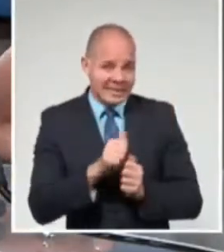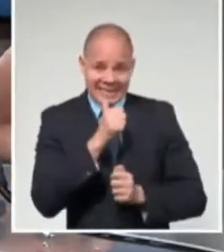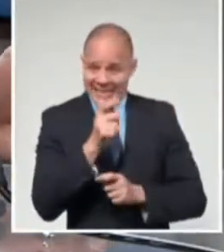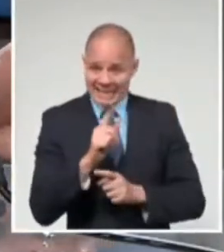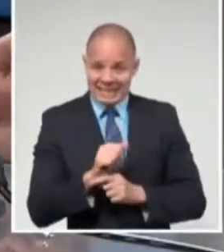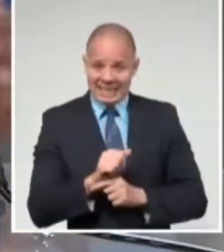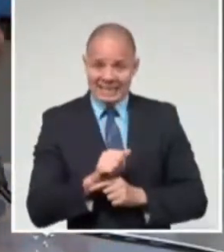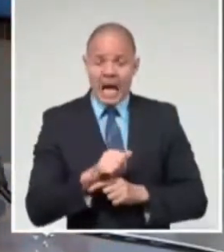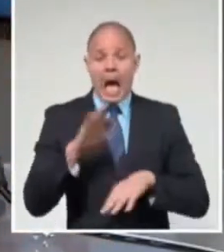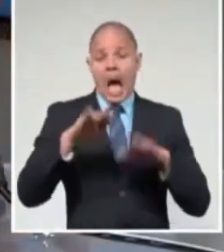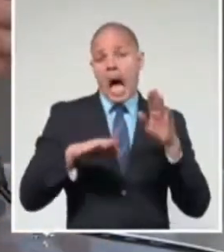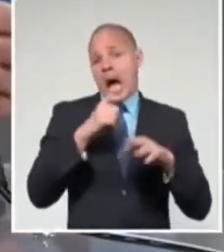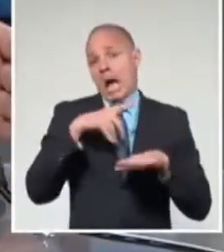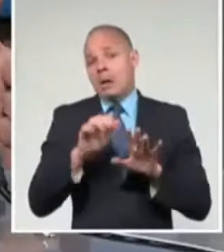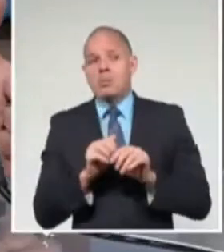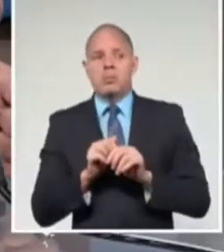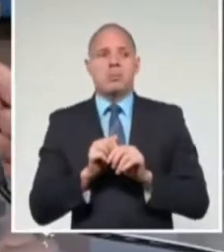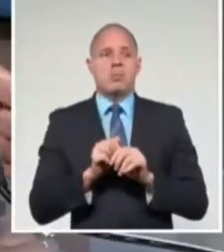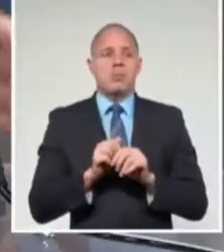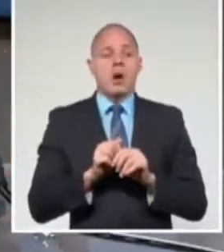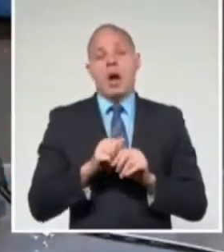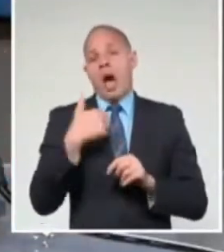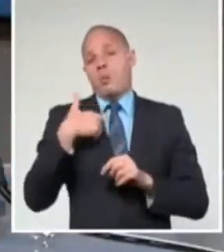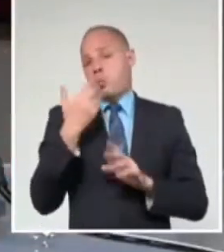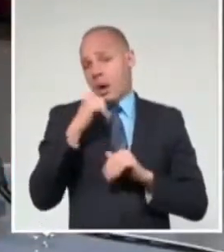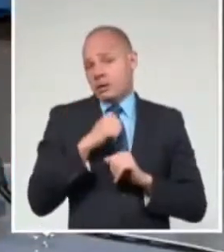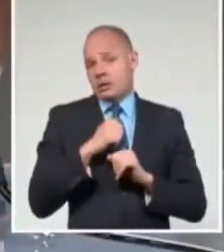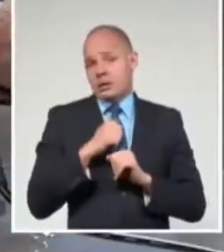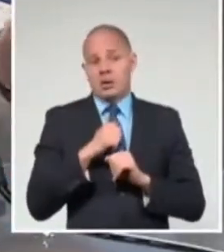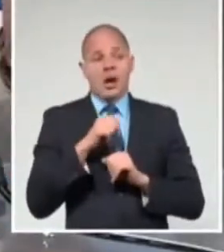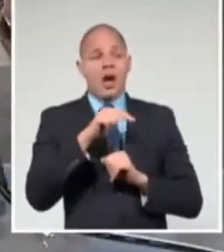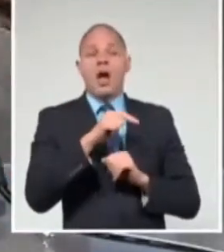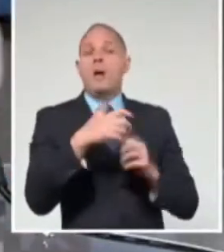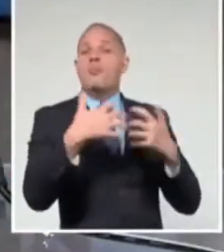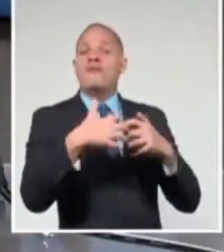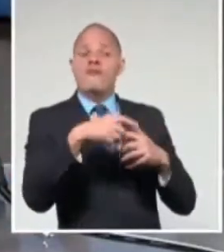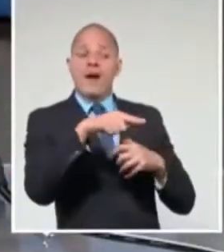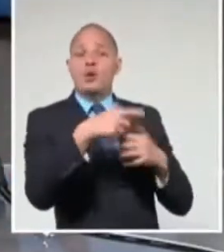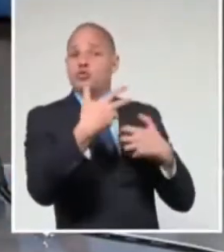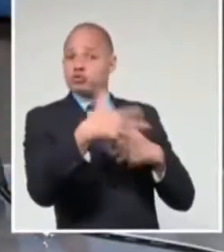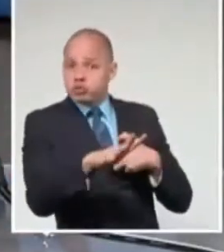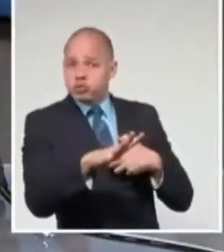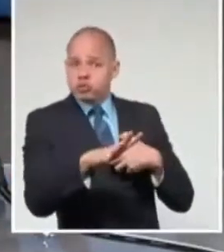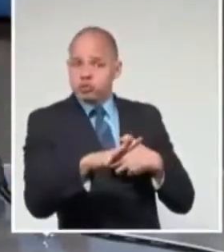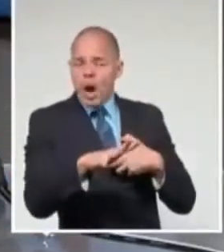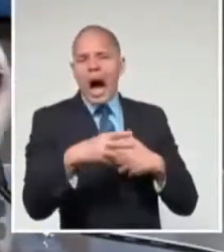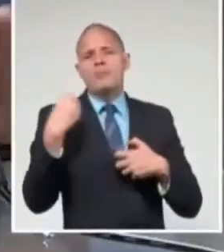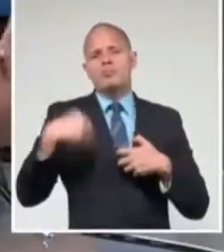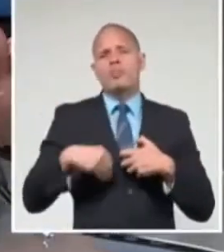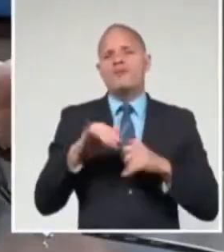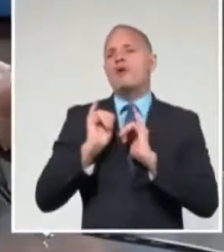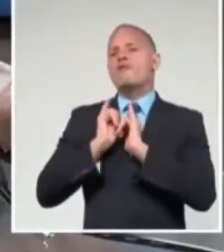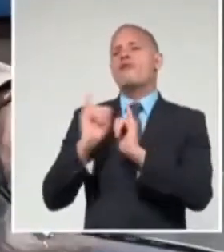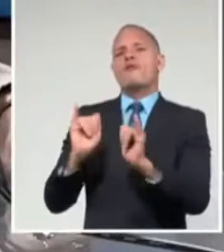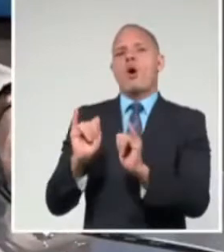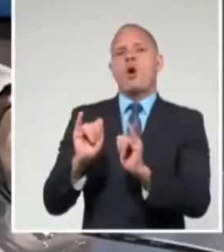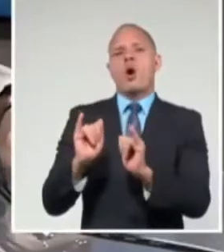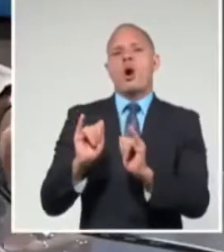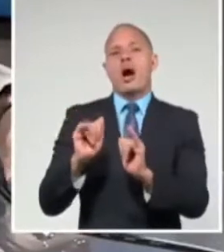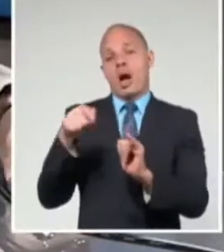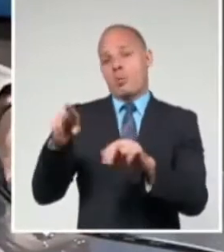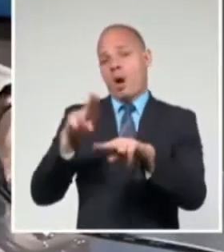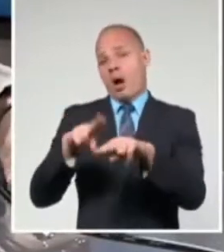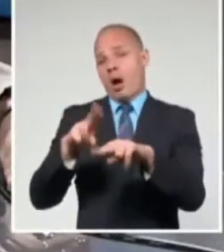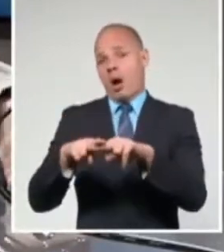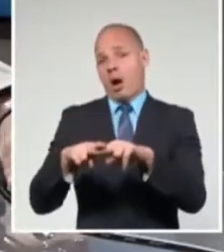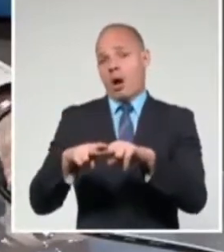aparece determinado nivel de financiamiento, hay incremento productivo, tú dices, vamos a dar 3 jabones por persona en Ciudad de La Habana, y se dan 3 jabones por persona en